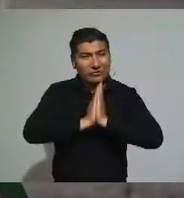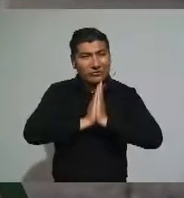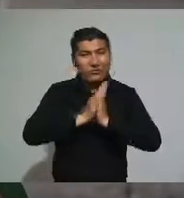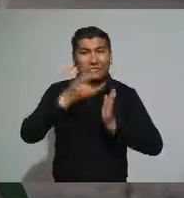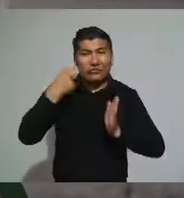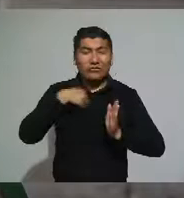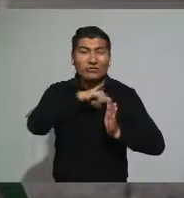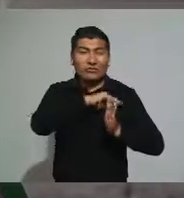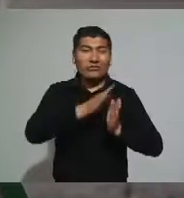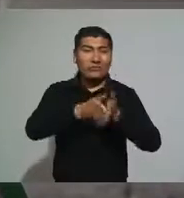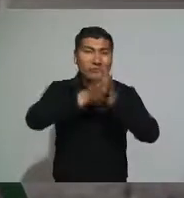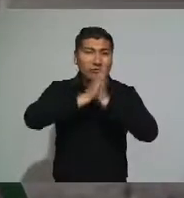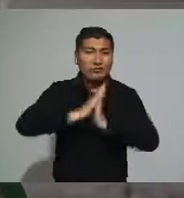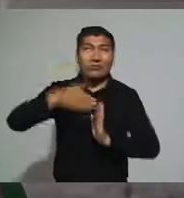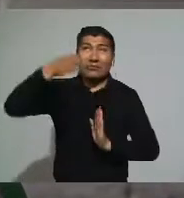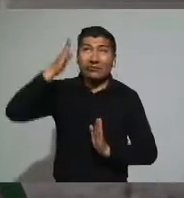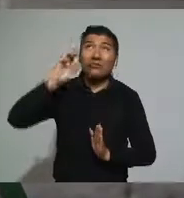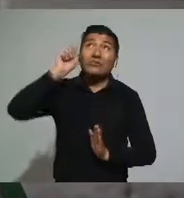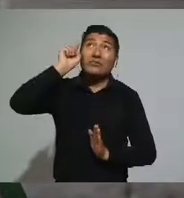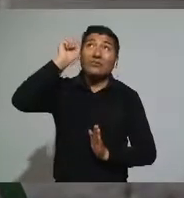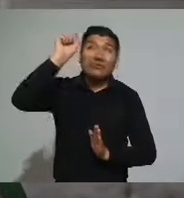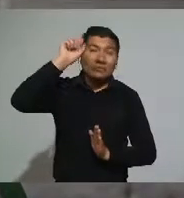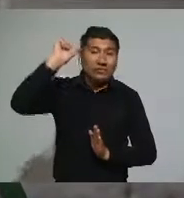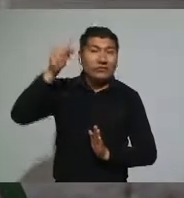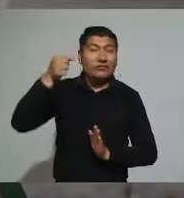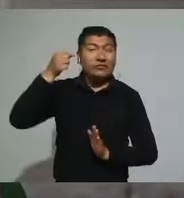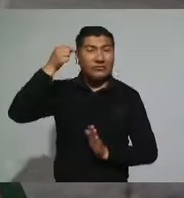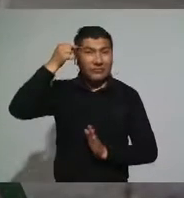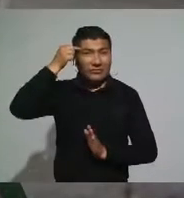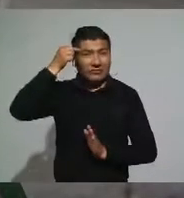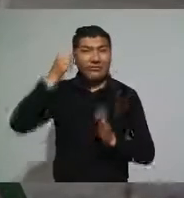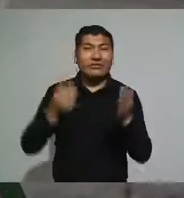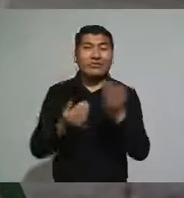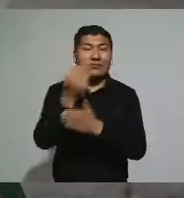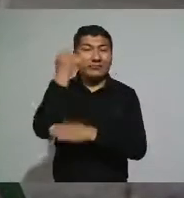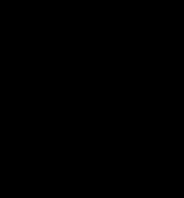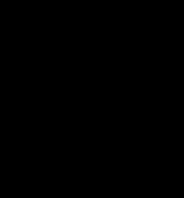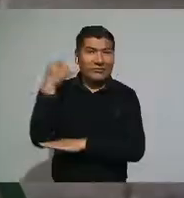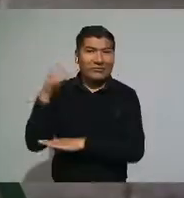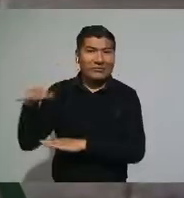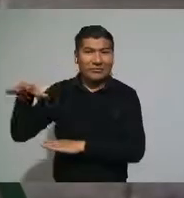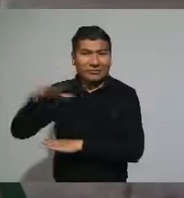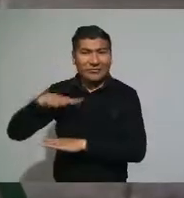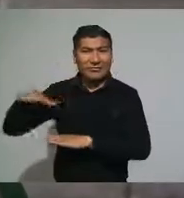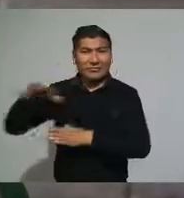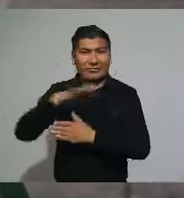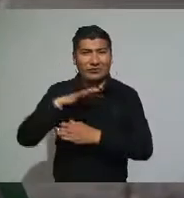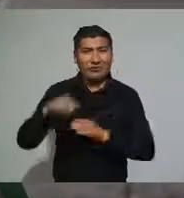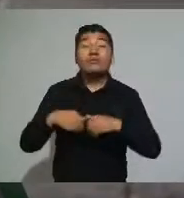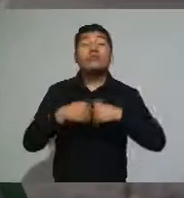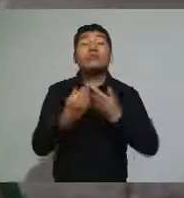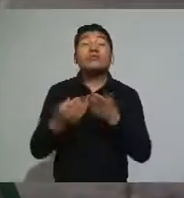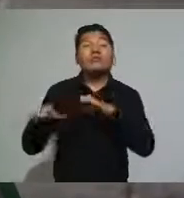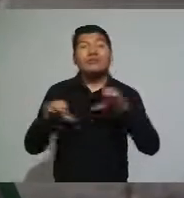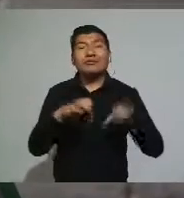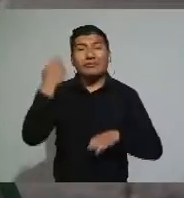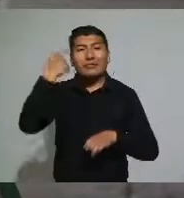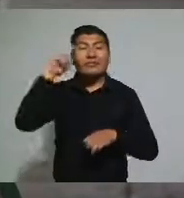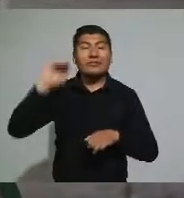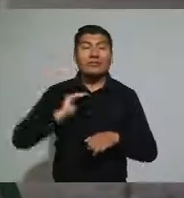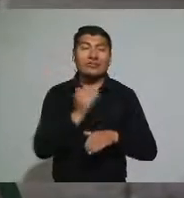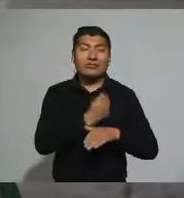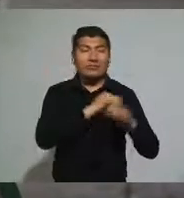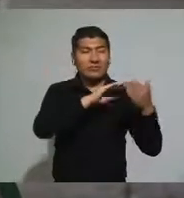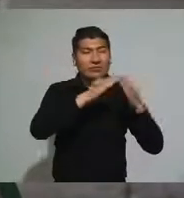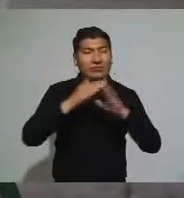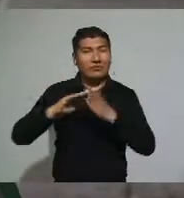hemos suplicado que Dios gobierne en la nueva Jerusalén. ¿Cómo hacer para que nuestro pueblo